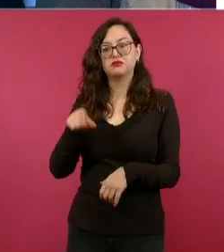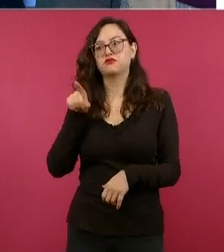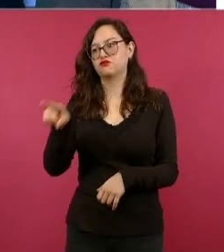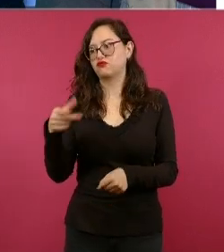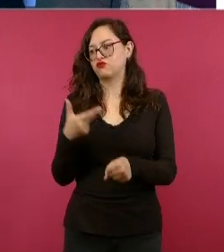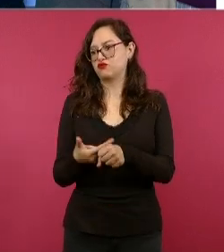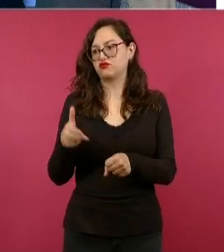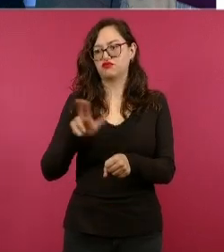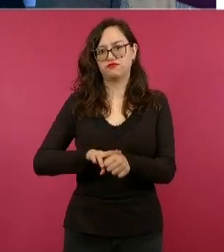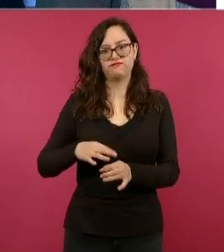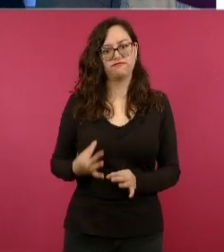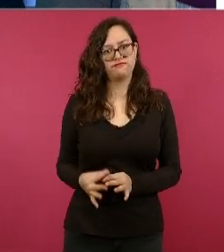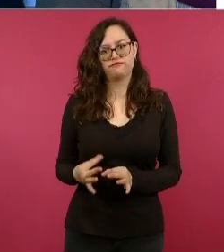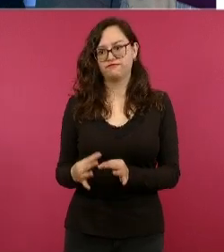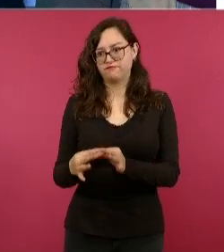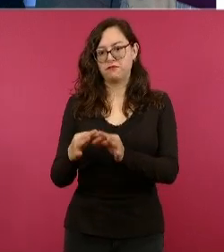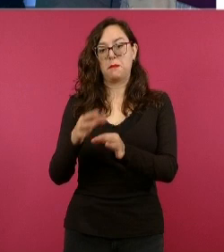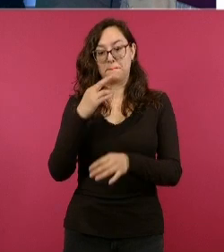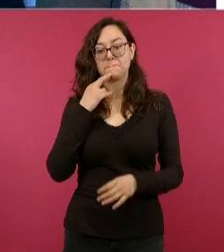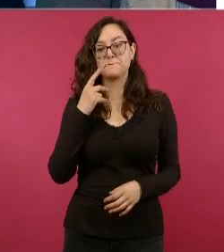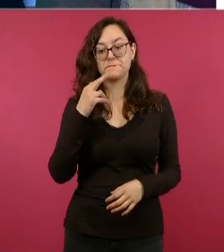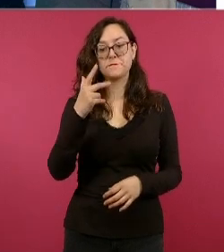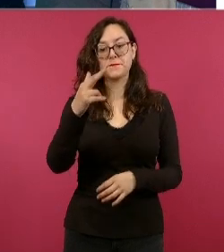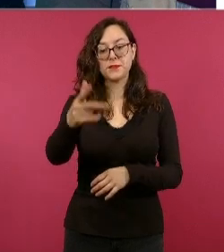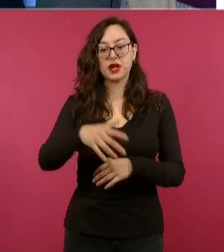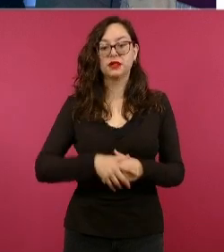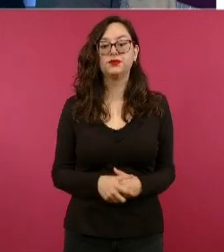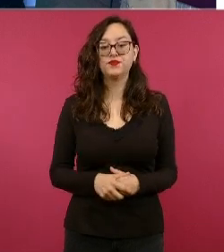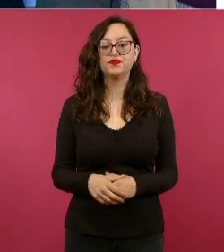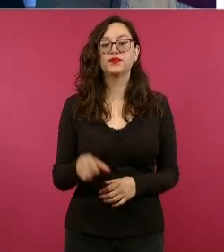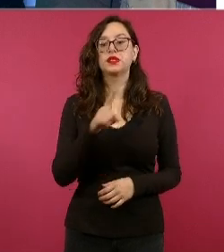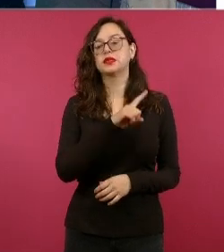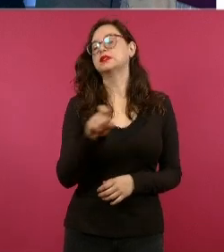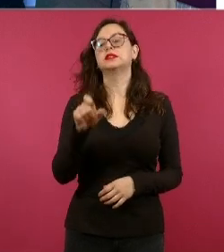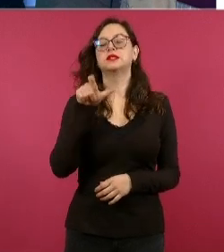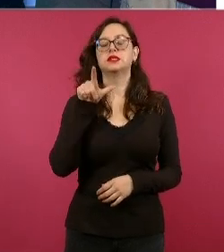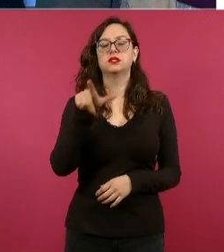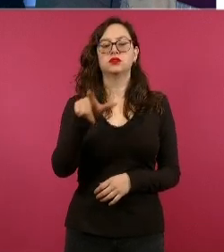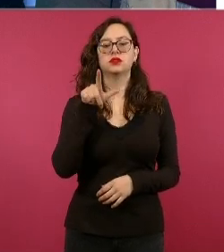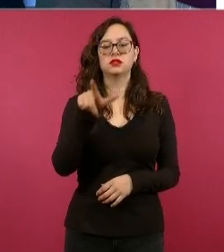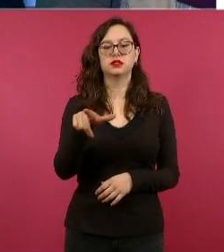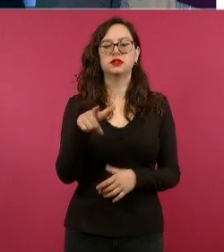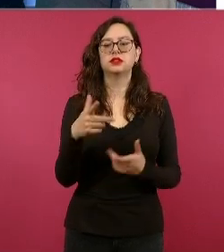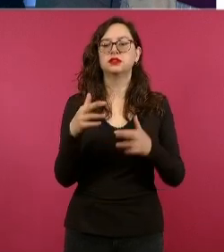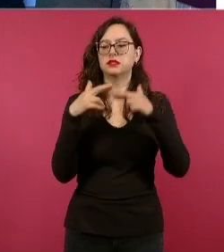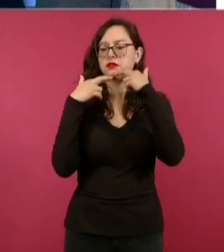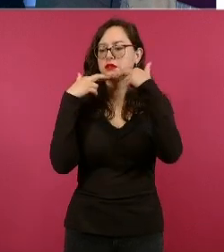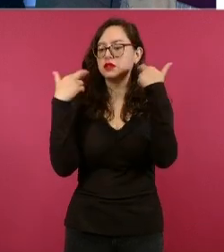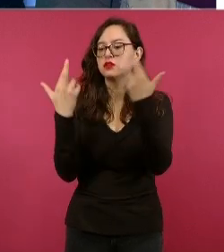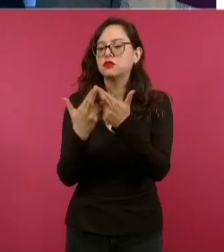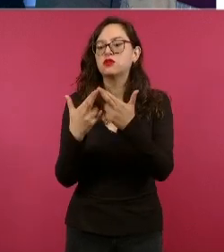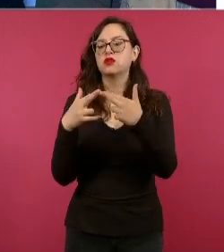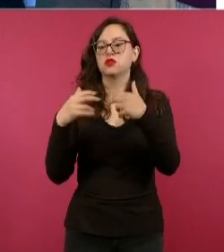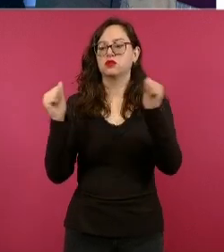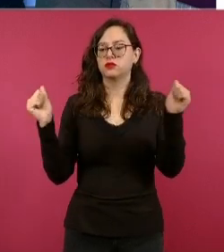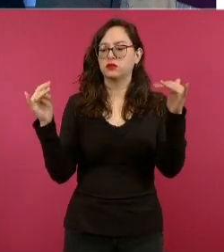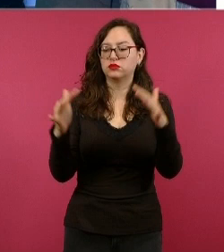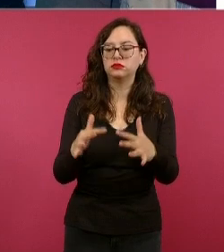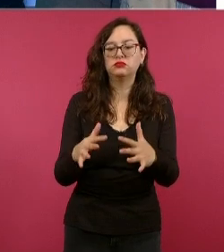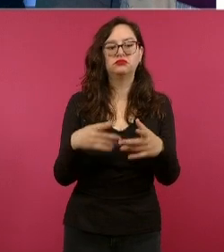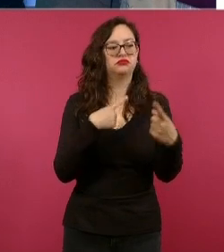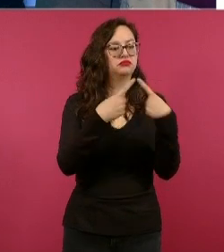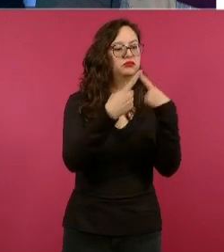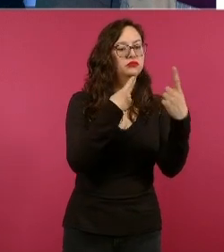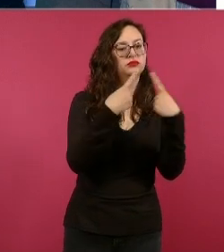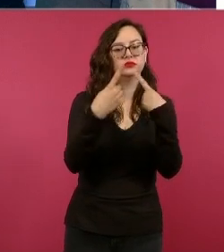mucho más regular de lo que debe haber tenido siempre. Y 117 asambleas de la clínica es nuestra, también el 100%